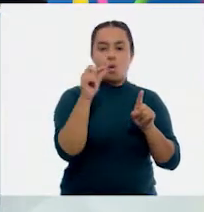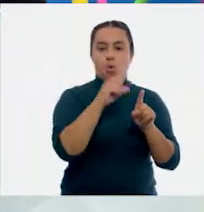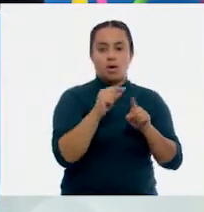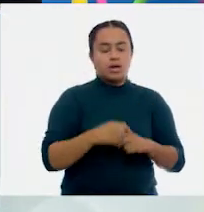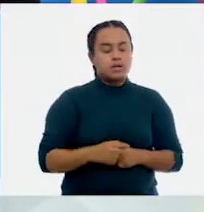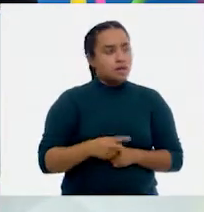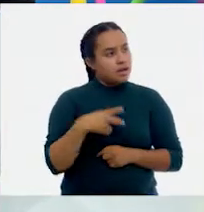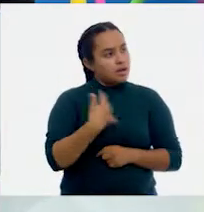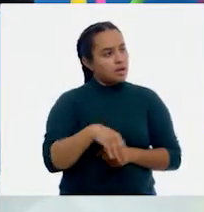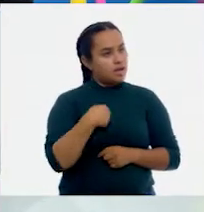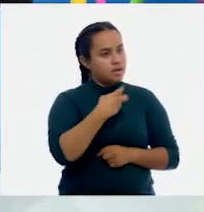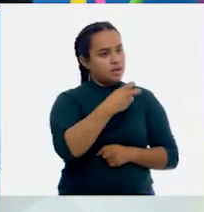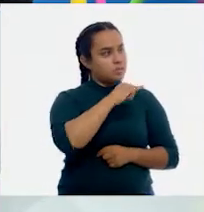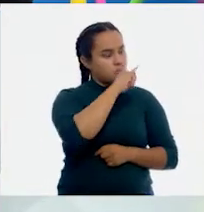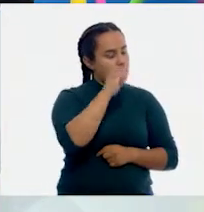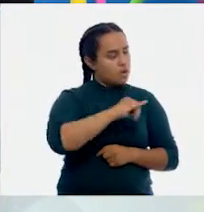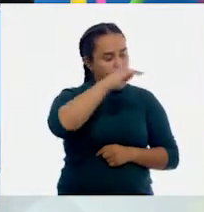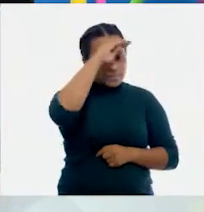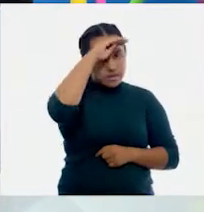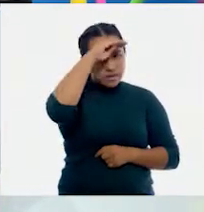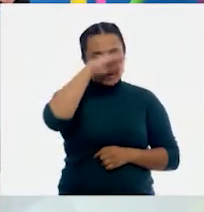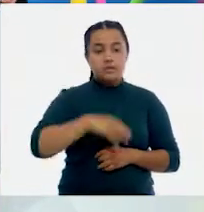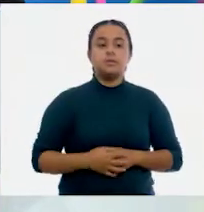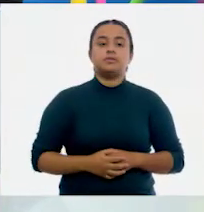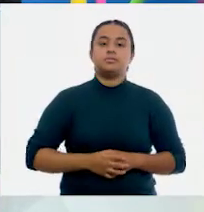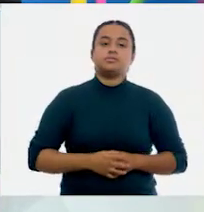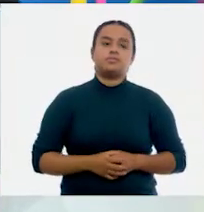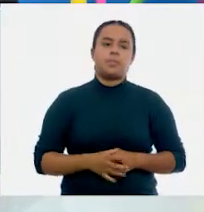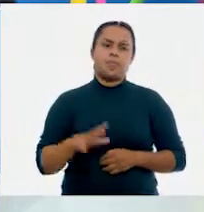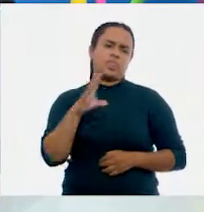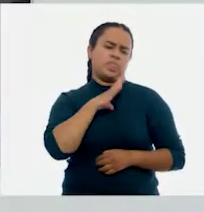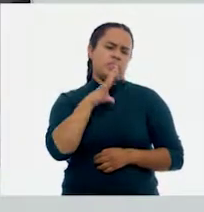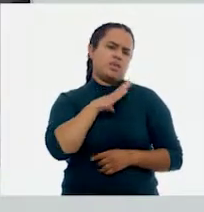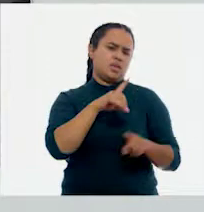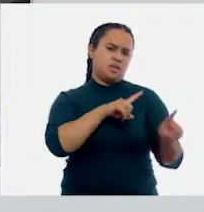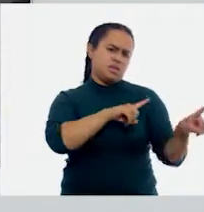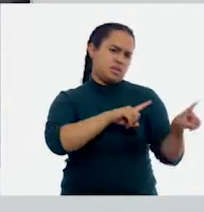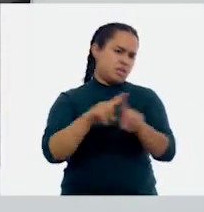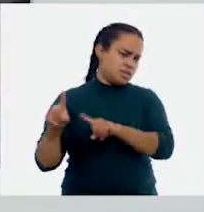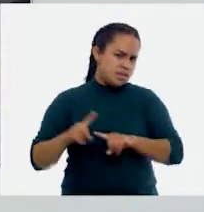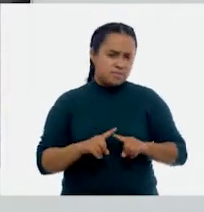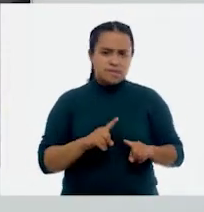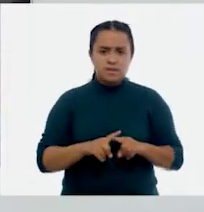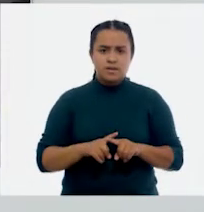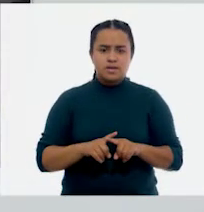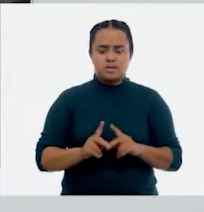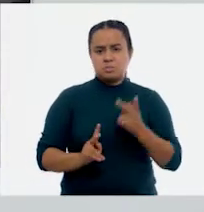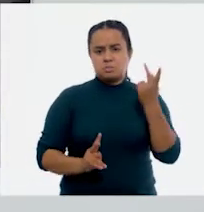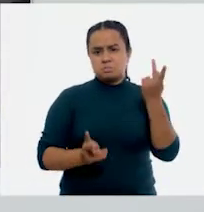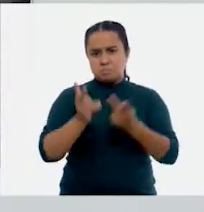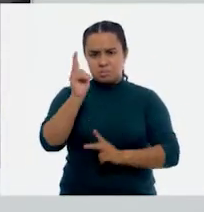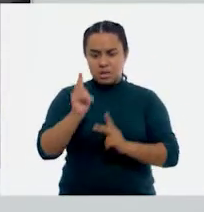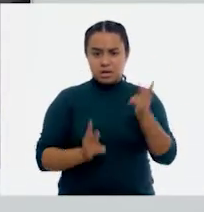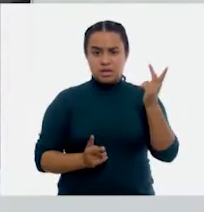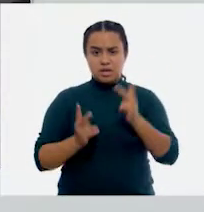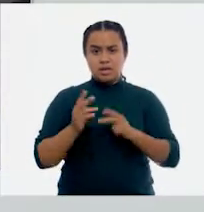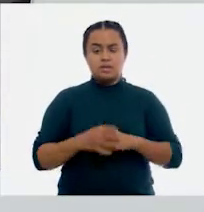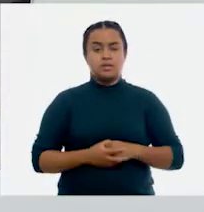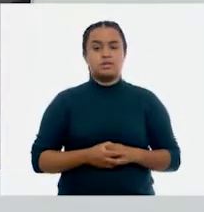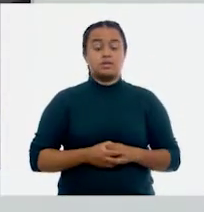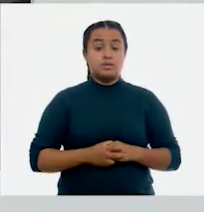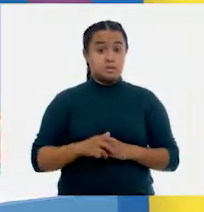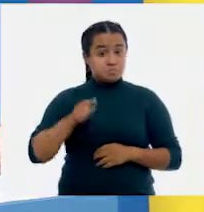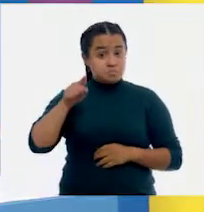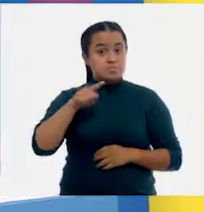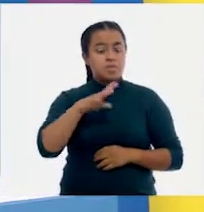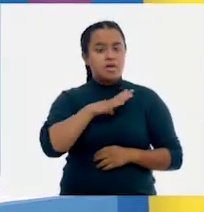imaginado nunca. Obviamente tenemos gran variedad de plantas y en